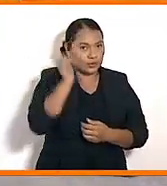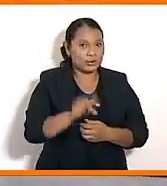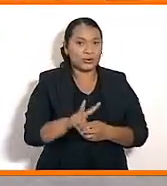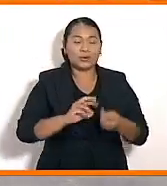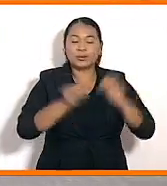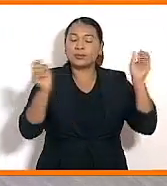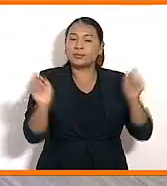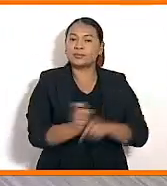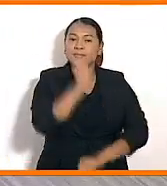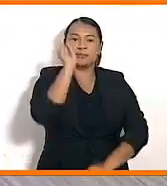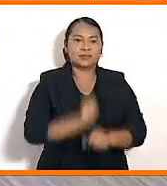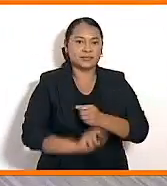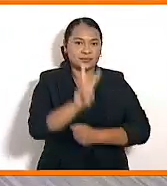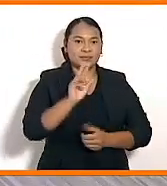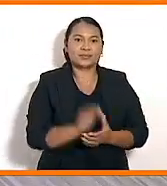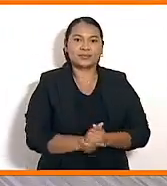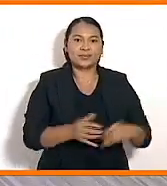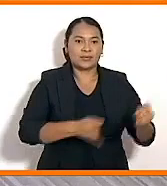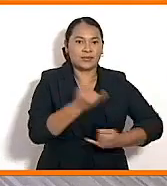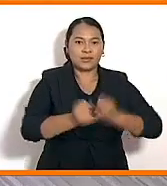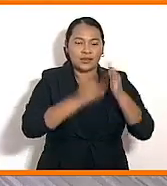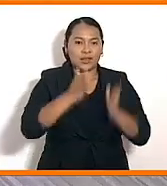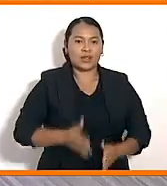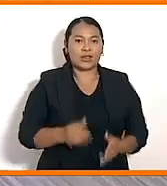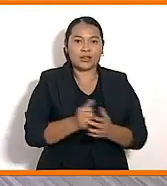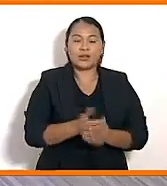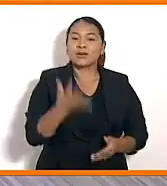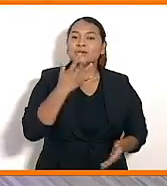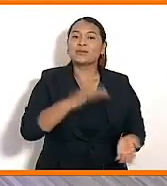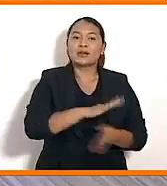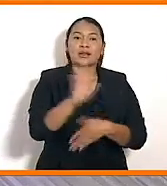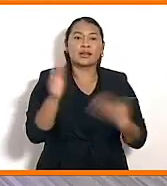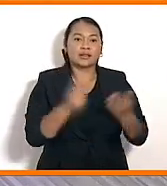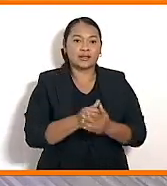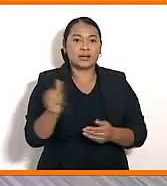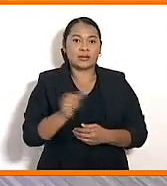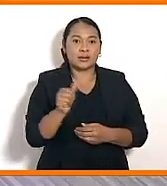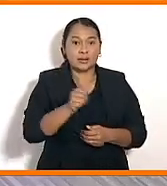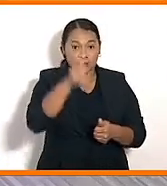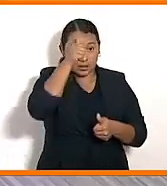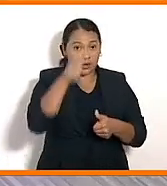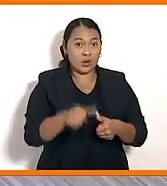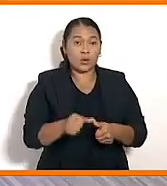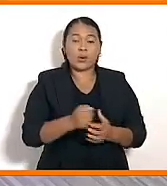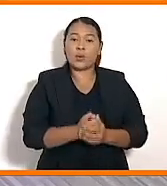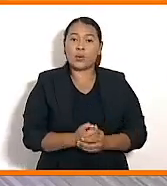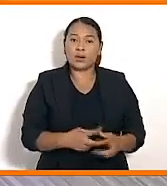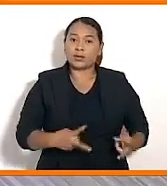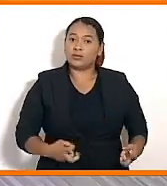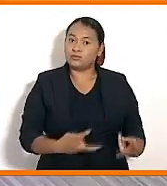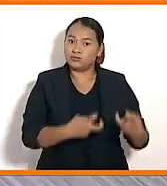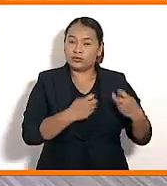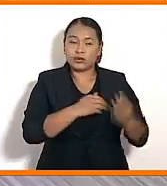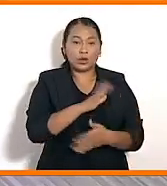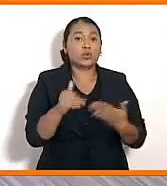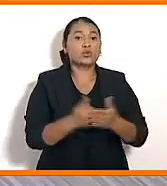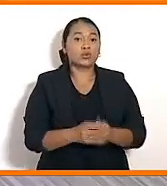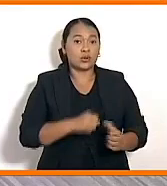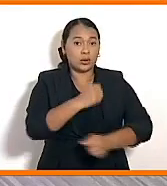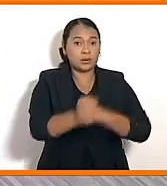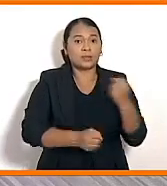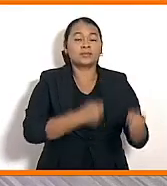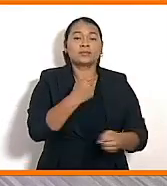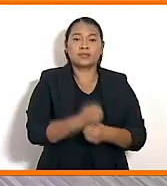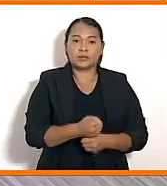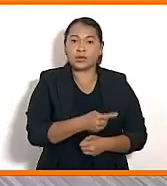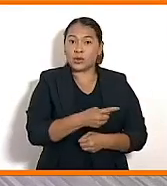para premiados. Pero querido jugador, te deseo muchísima suerte porque en esta ocasión te recuerdo que las mamografías anuales y los autoexámenes regulares son